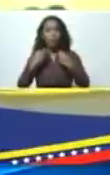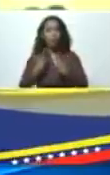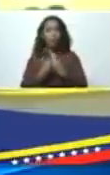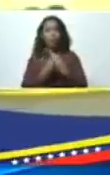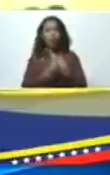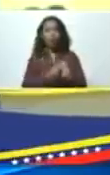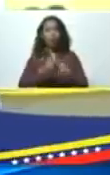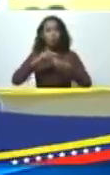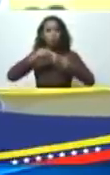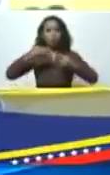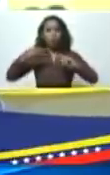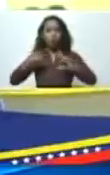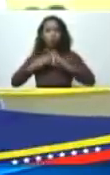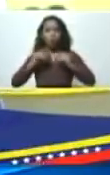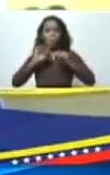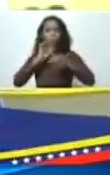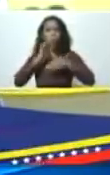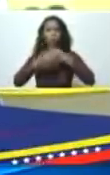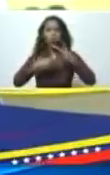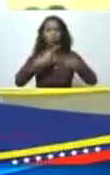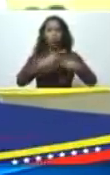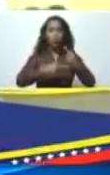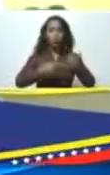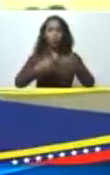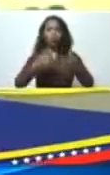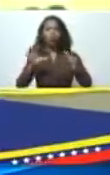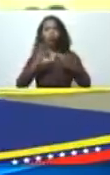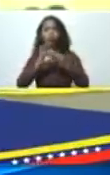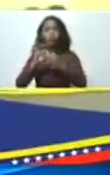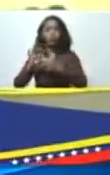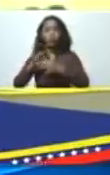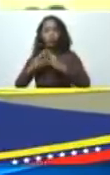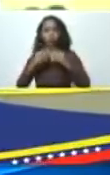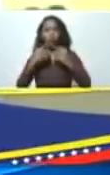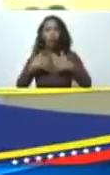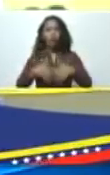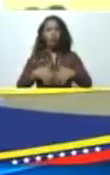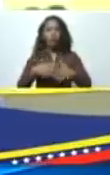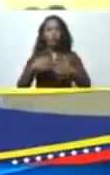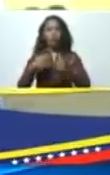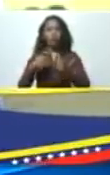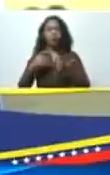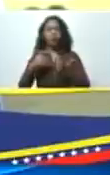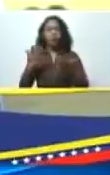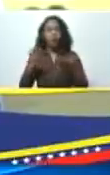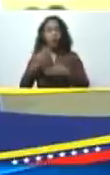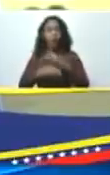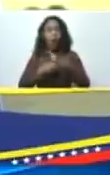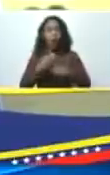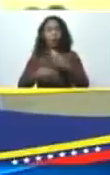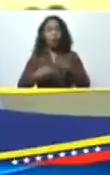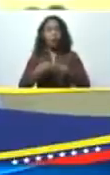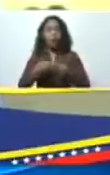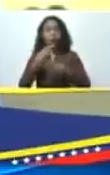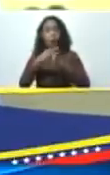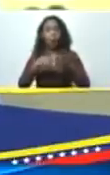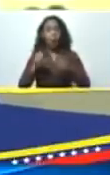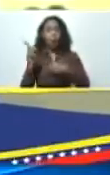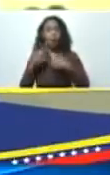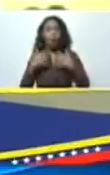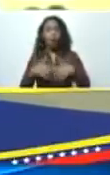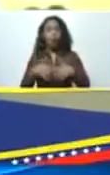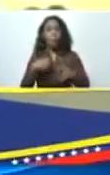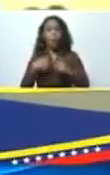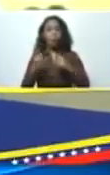en la genética, en todo el proceso de encadenamiento, todo el proceso industrial que genera los insumos para esta industria, pero que